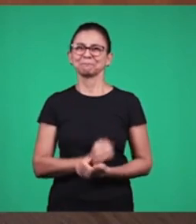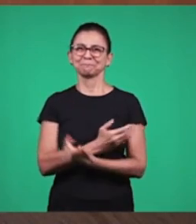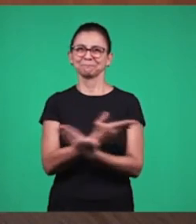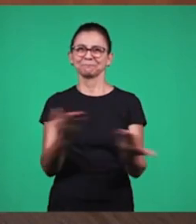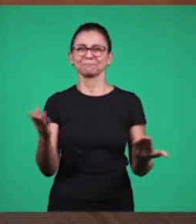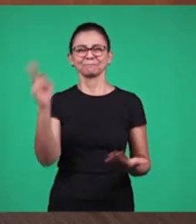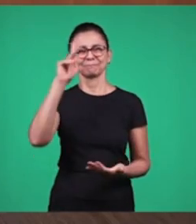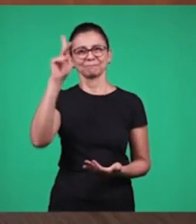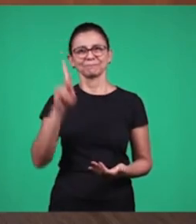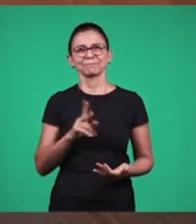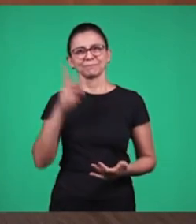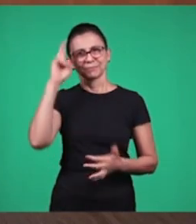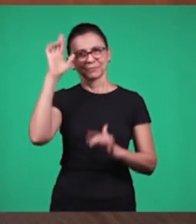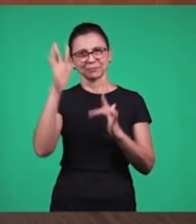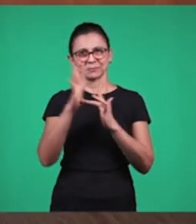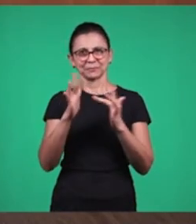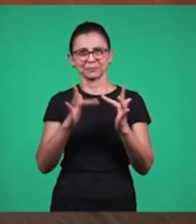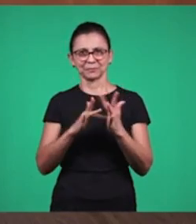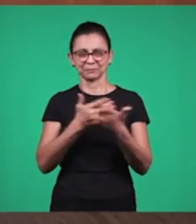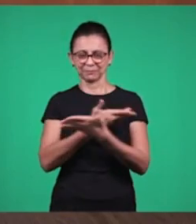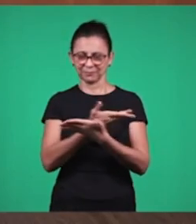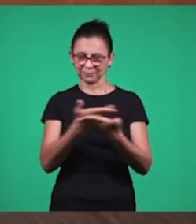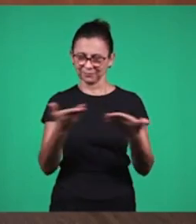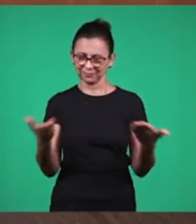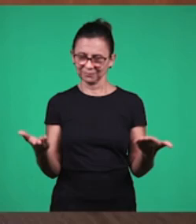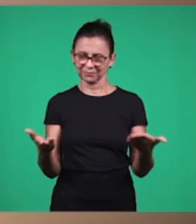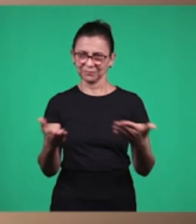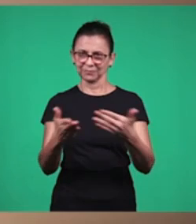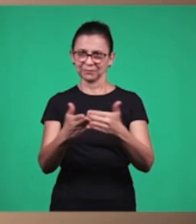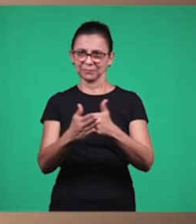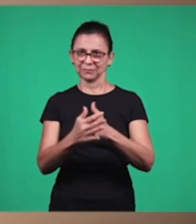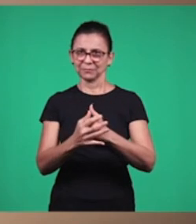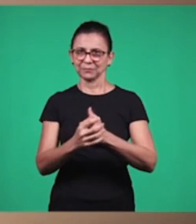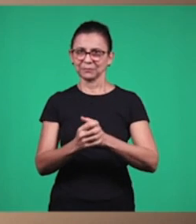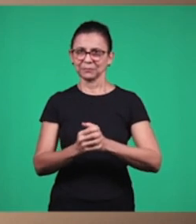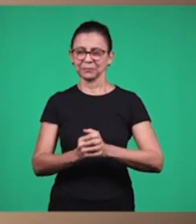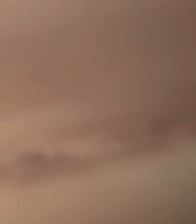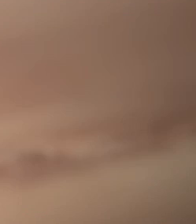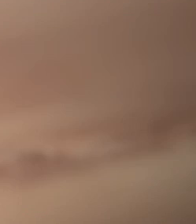todos, la paz del Señor. La paz del Señor.